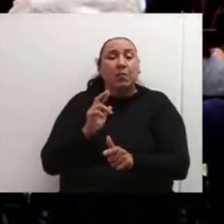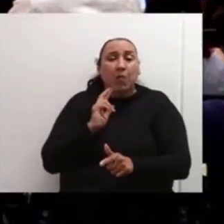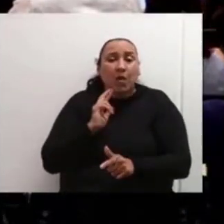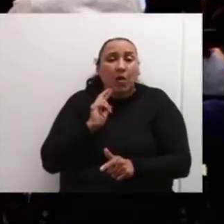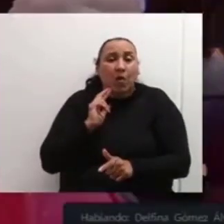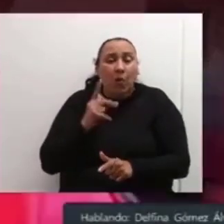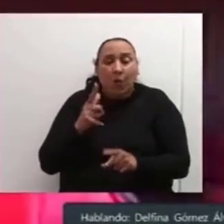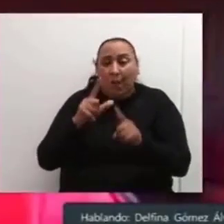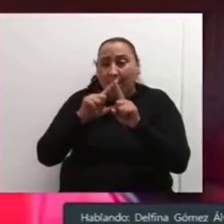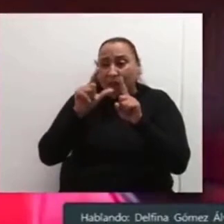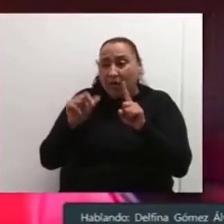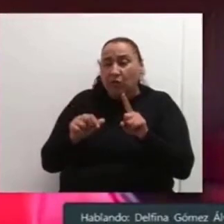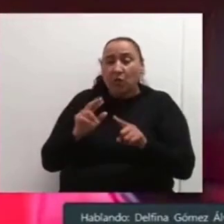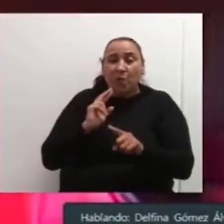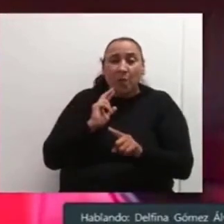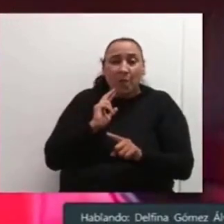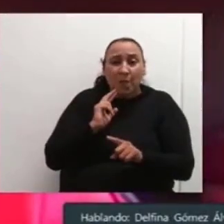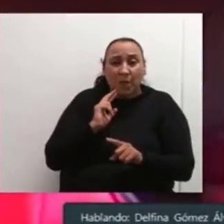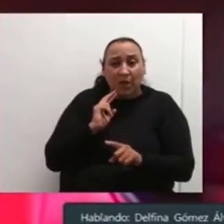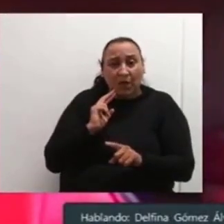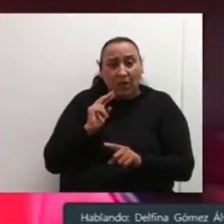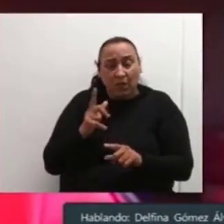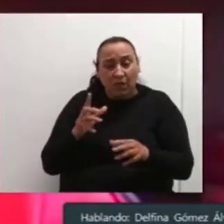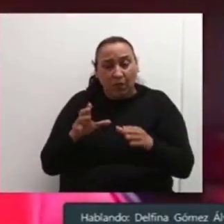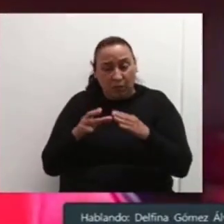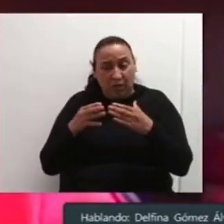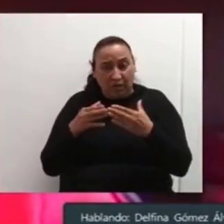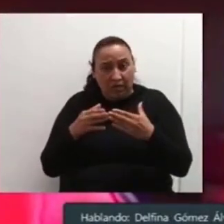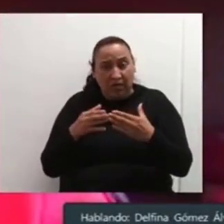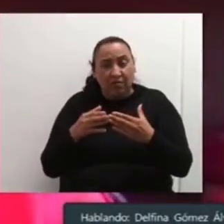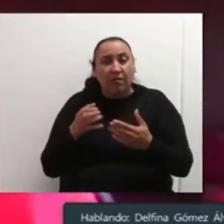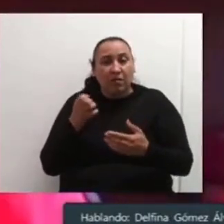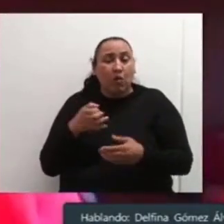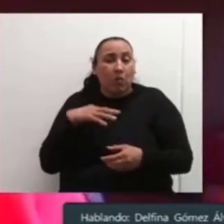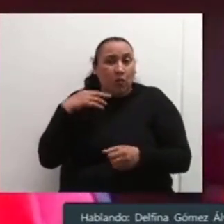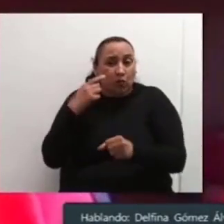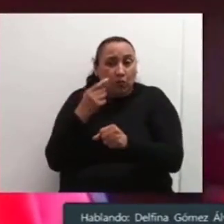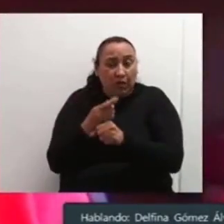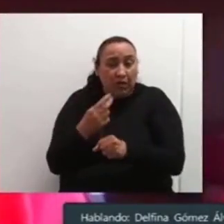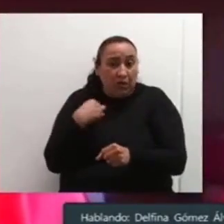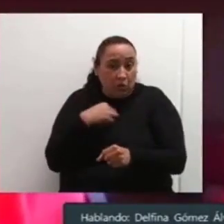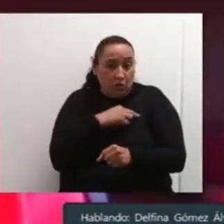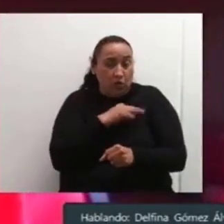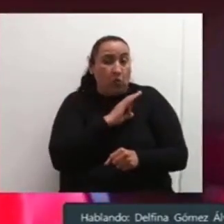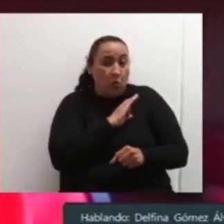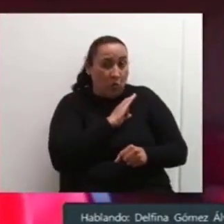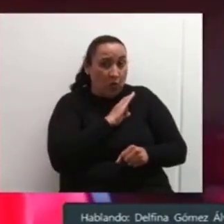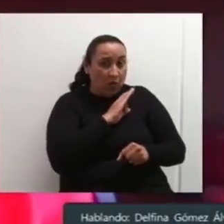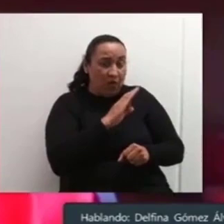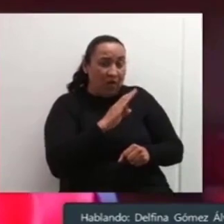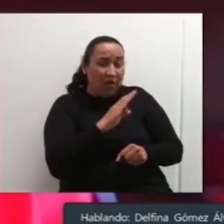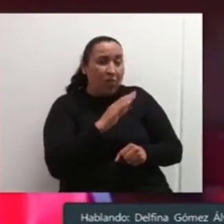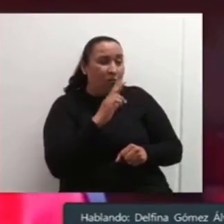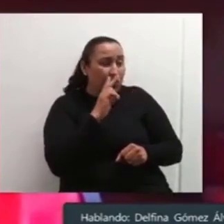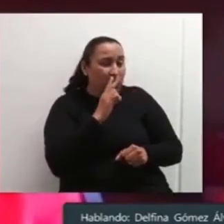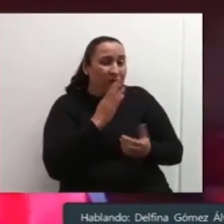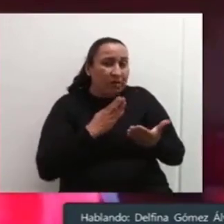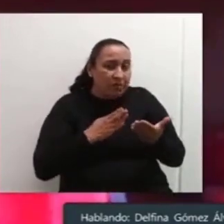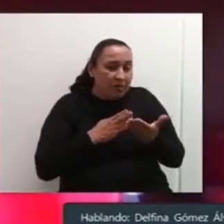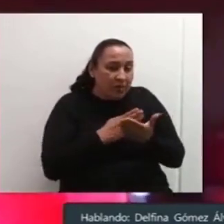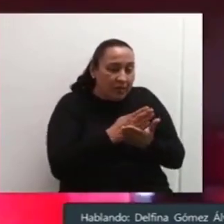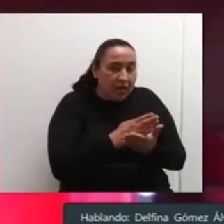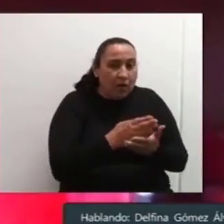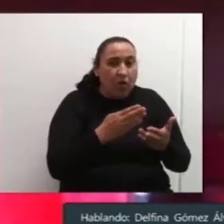por eso maestros tenemos esa gran oportunidad de incidir en nuestros alumnos de incidir en nuestros padres de